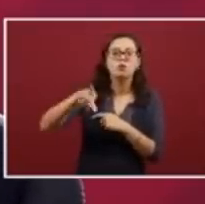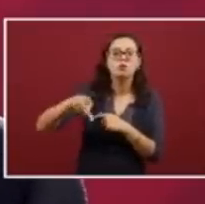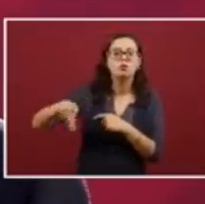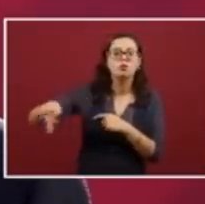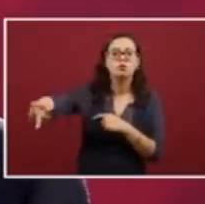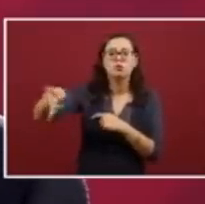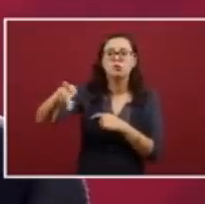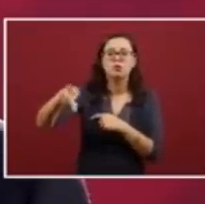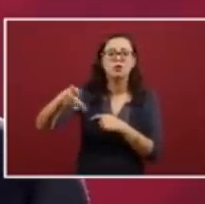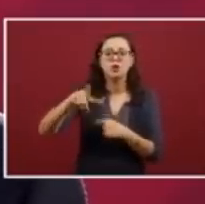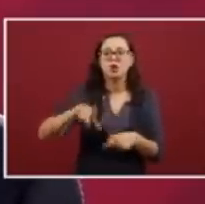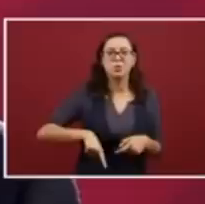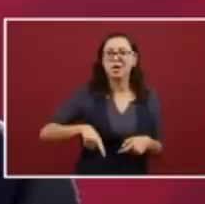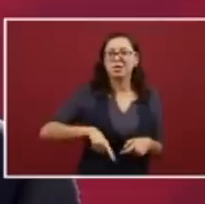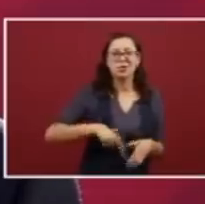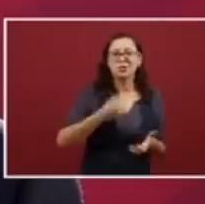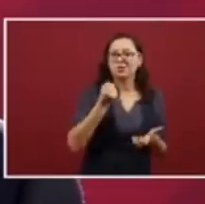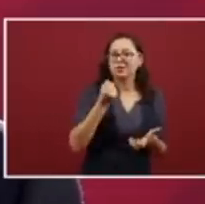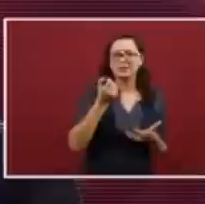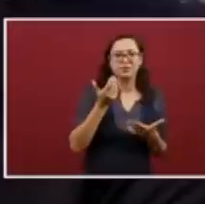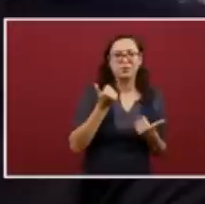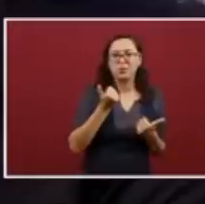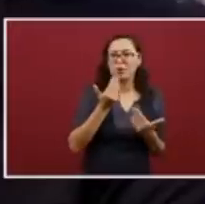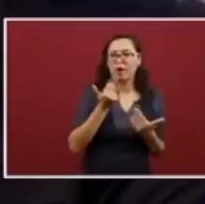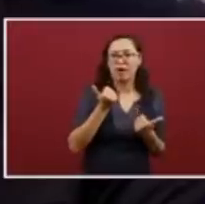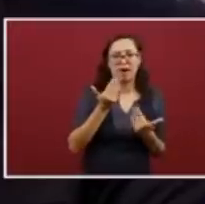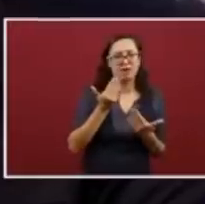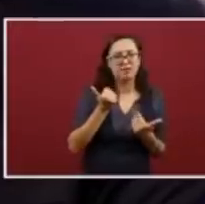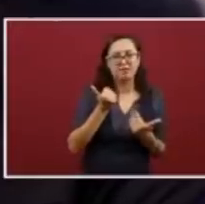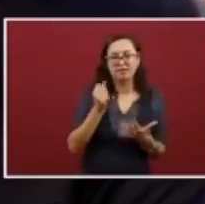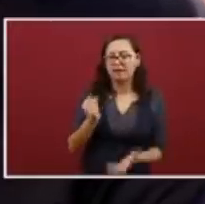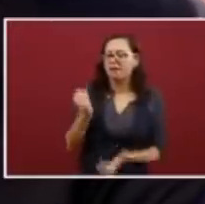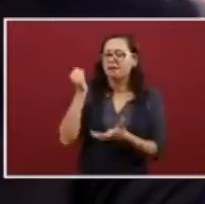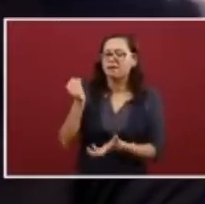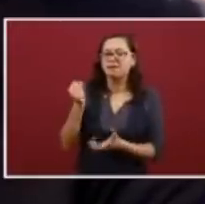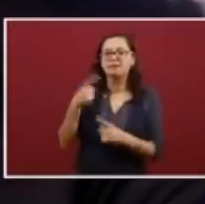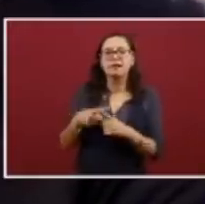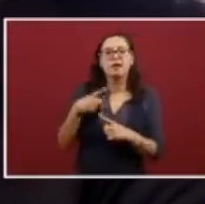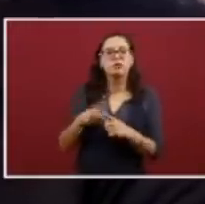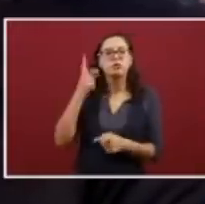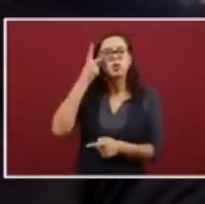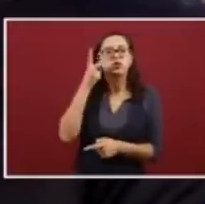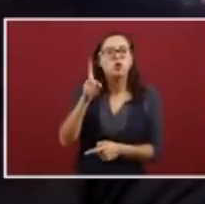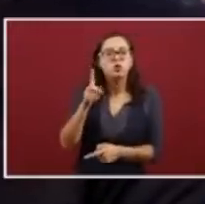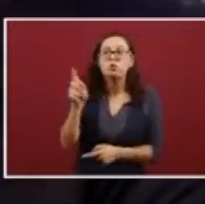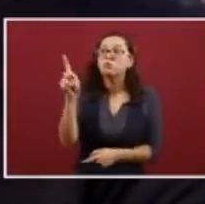no es dinero del gobierno es dinero del pueblo